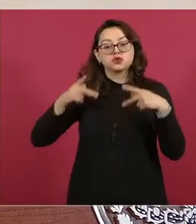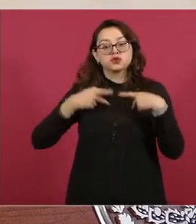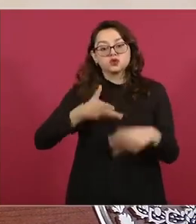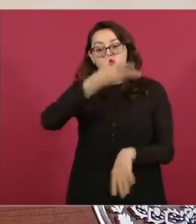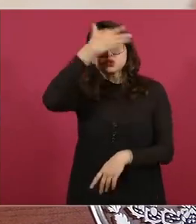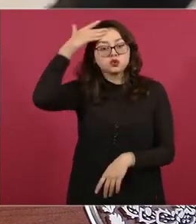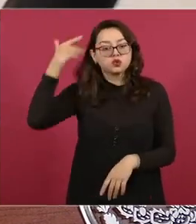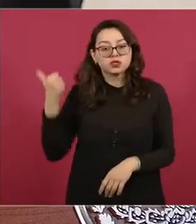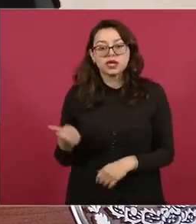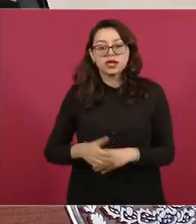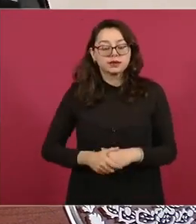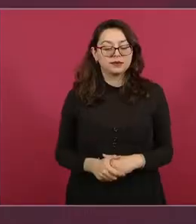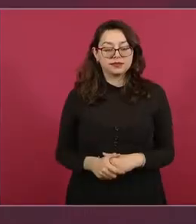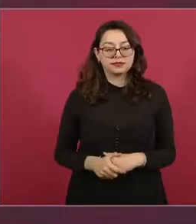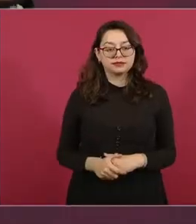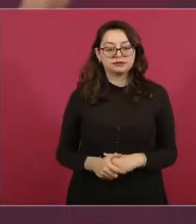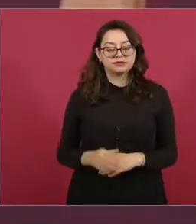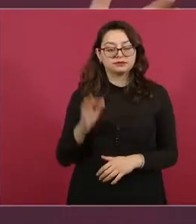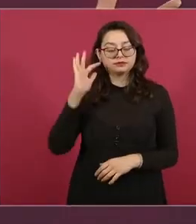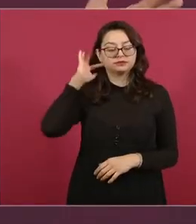desde que se fundó